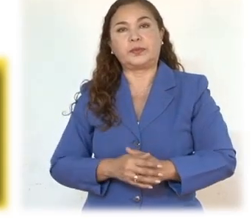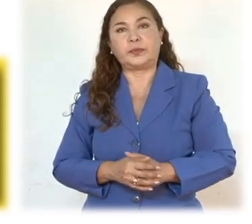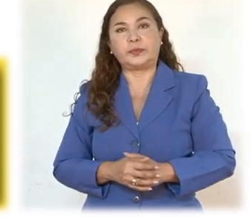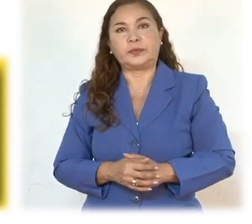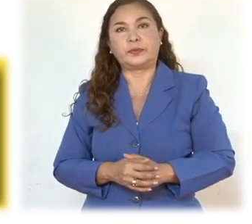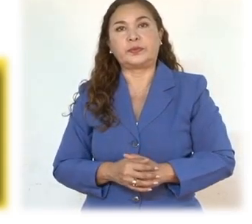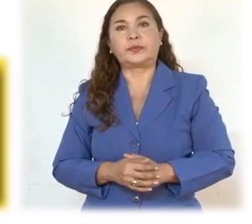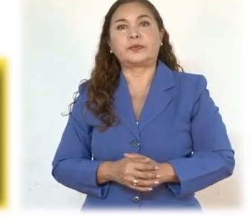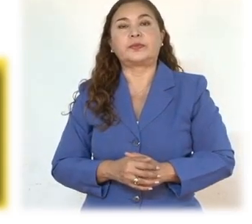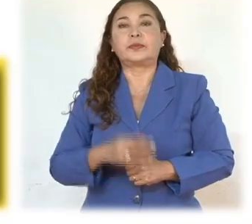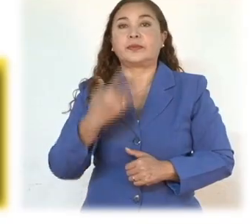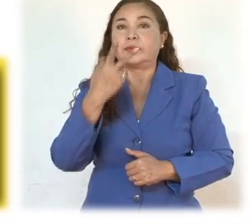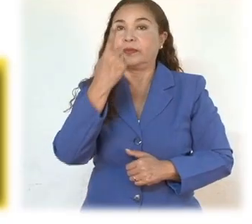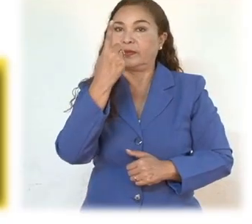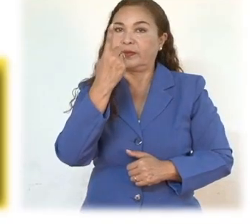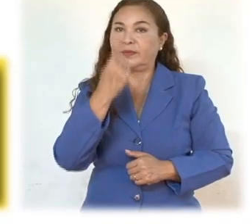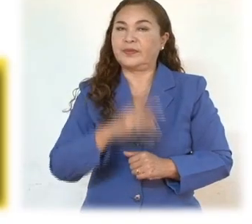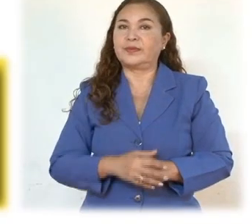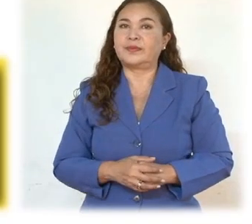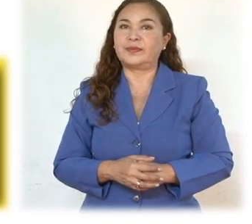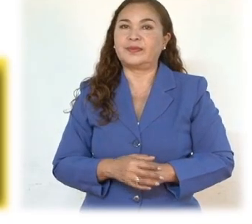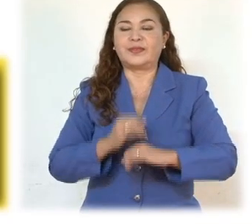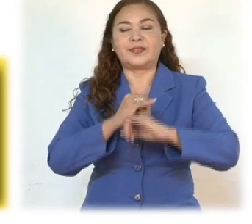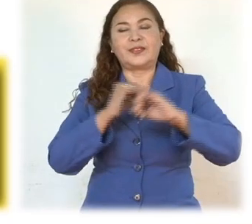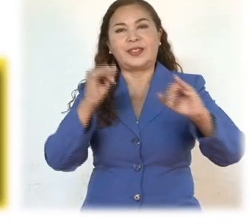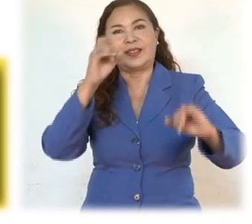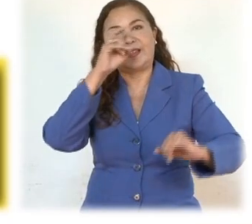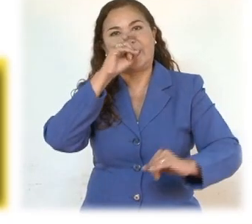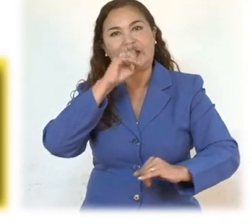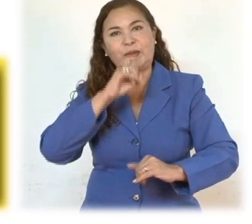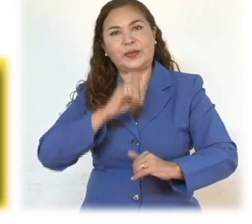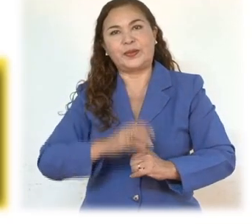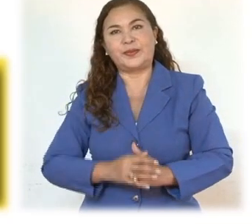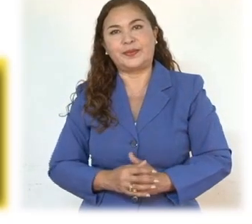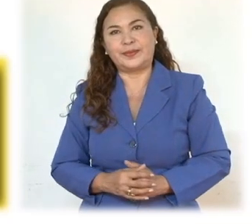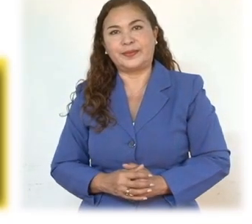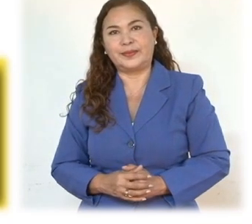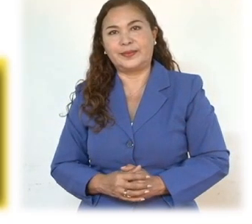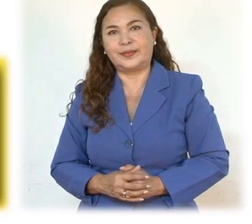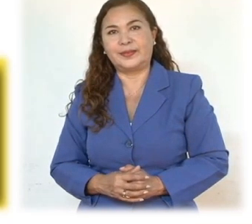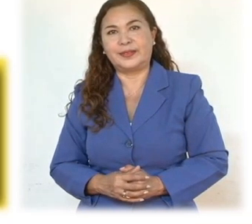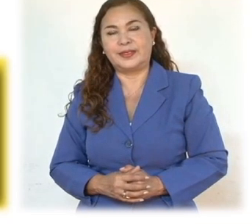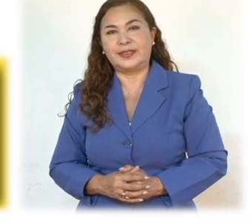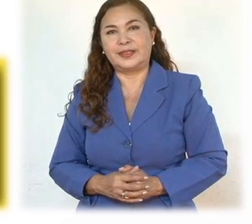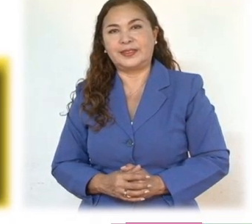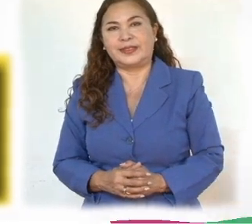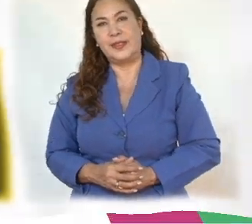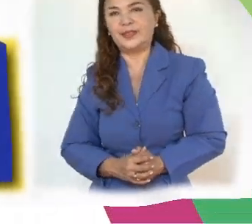1824 día 31 fin de año an